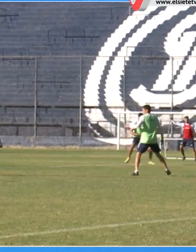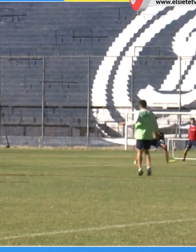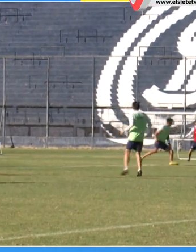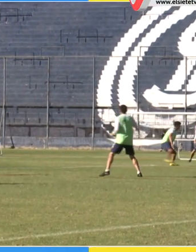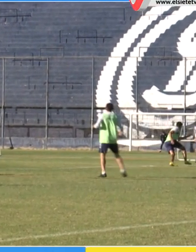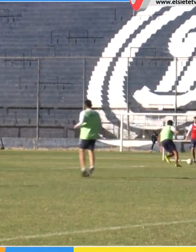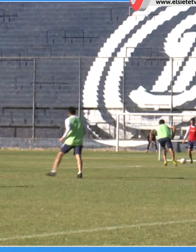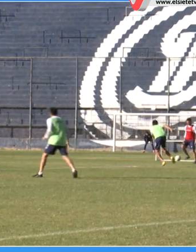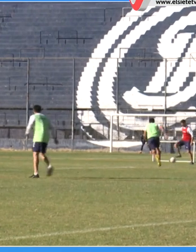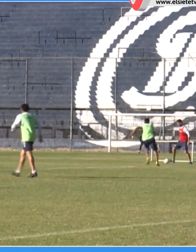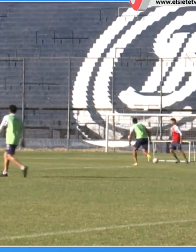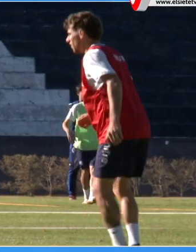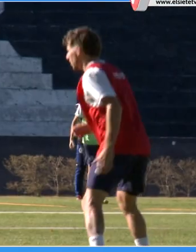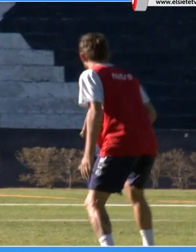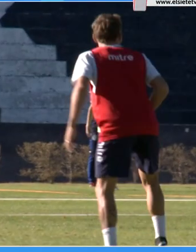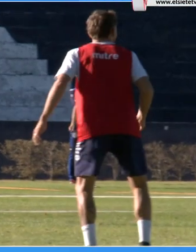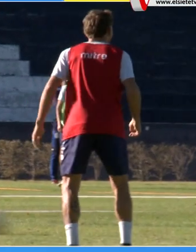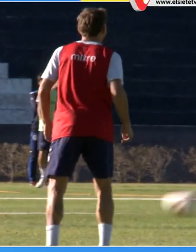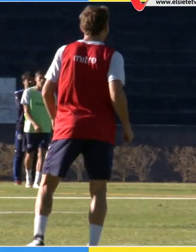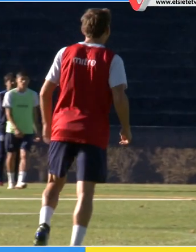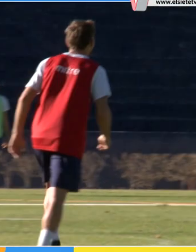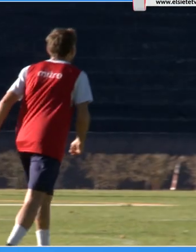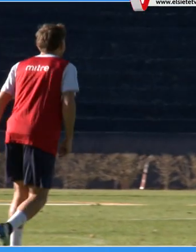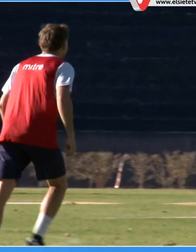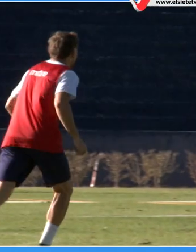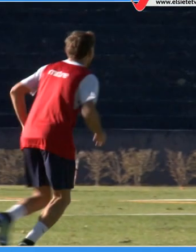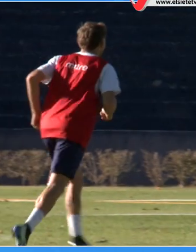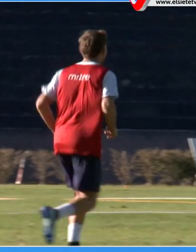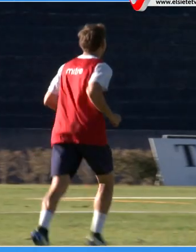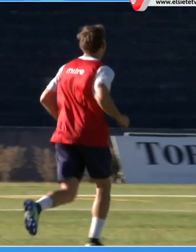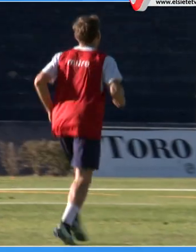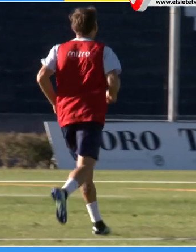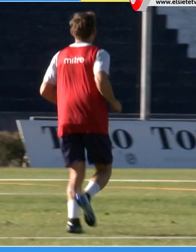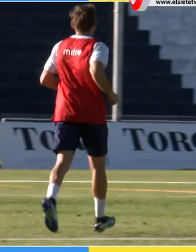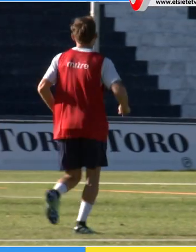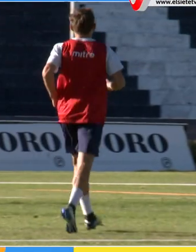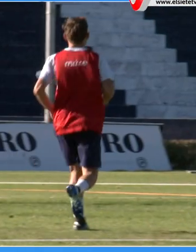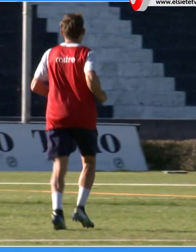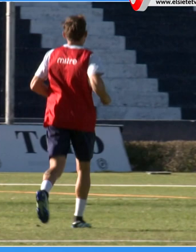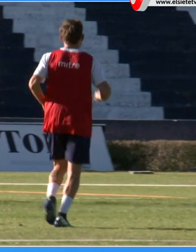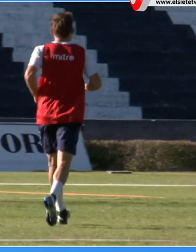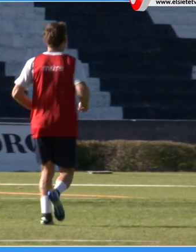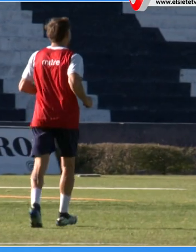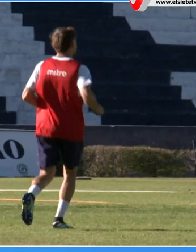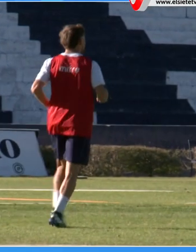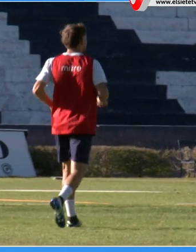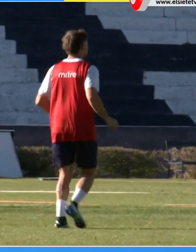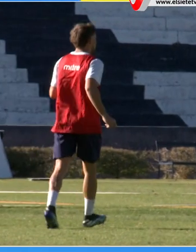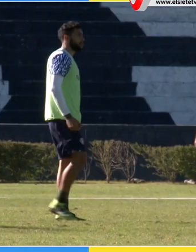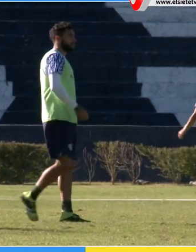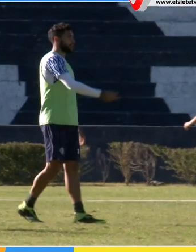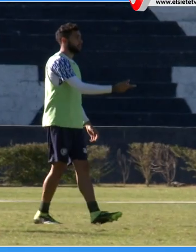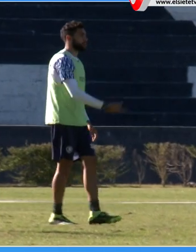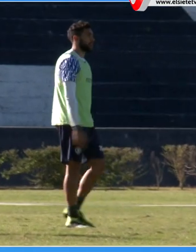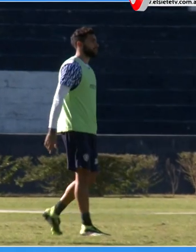situación para que los hincha pueden haber el partido ahí en la cancha nada así que cada uno le pedimos a los hincha de Independiente que lo pueda ver en directo